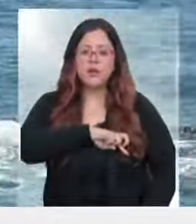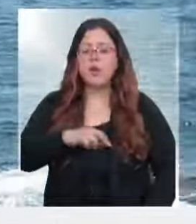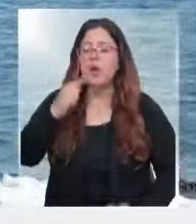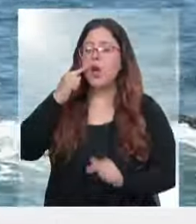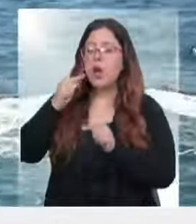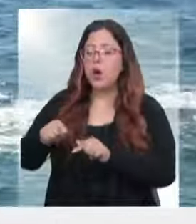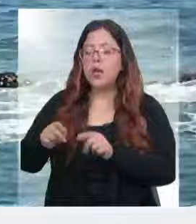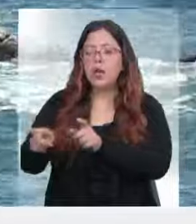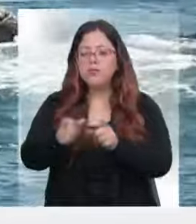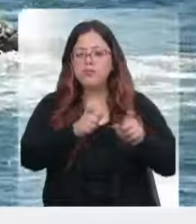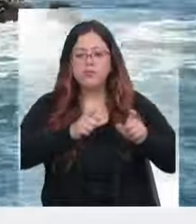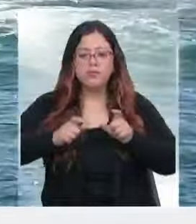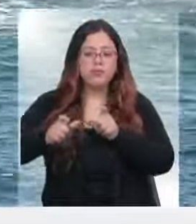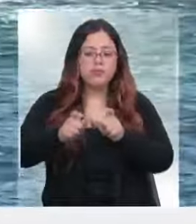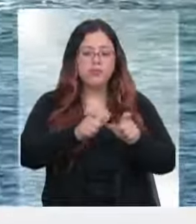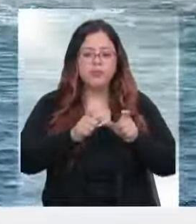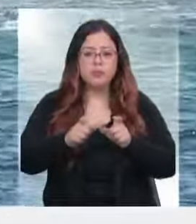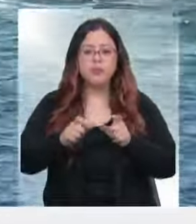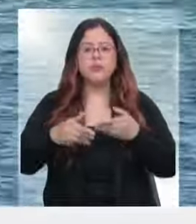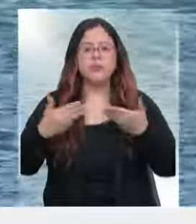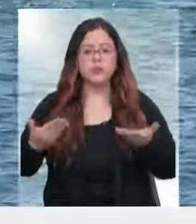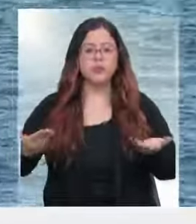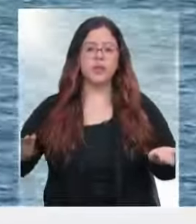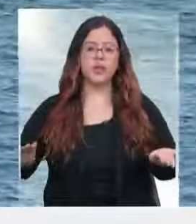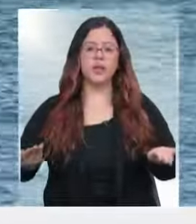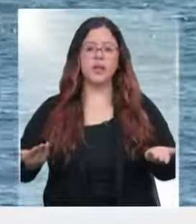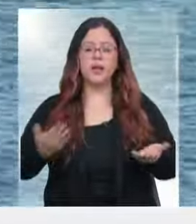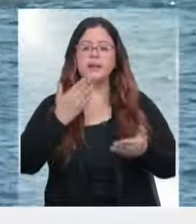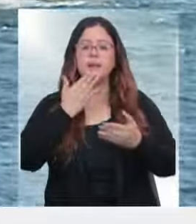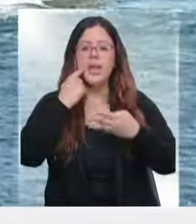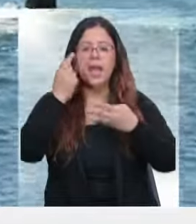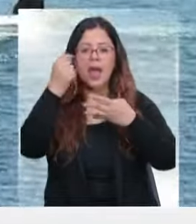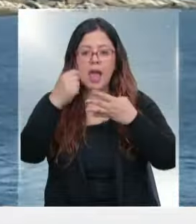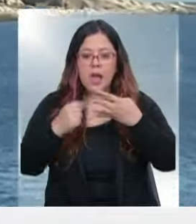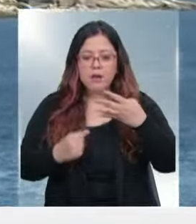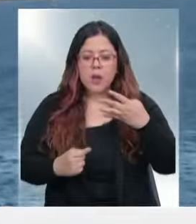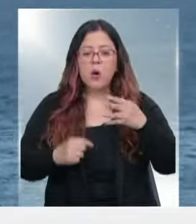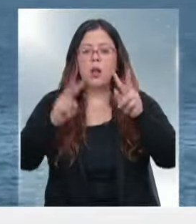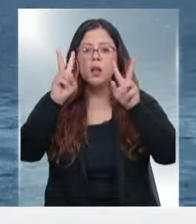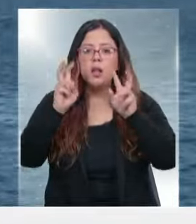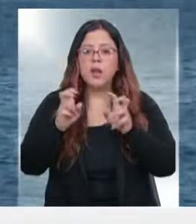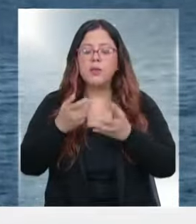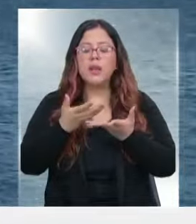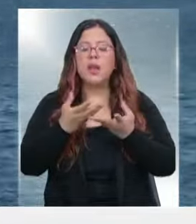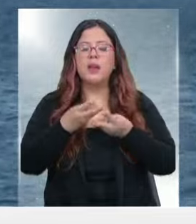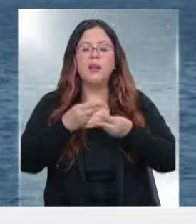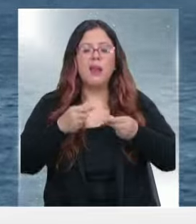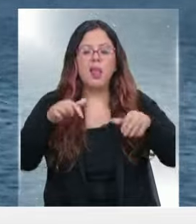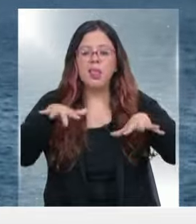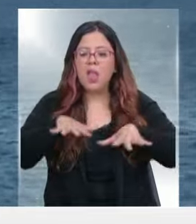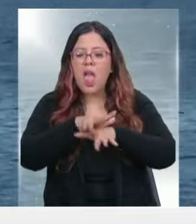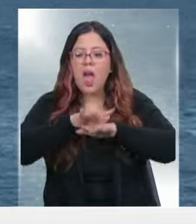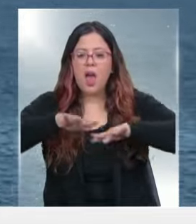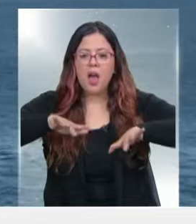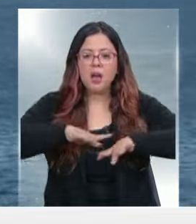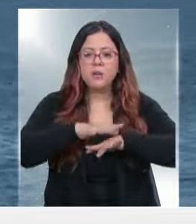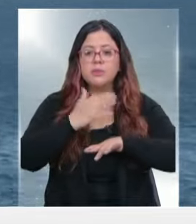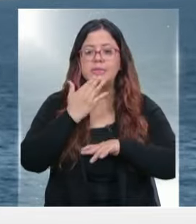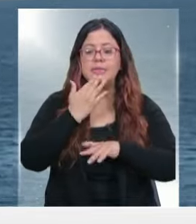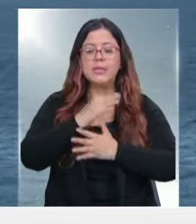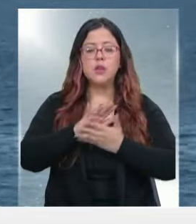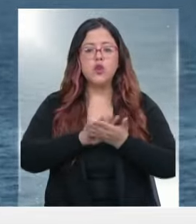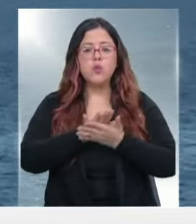digamos, a monitorear estos umbrales y por lo tanto medir, tener referencia respecto a la calidad del agua, y con esto, por